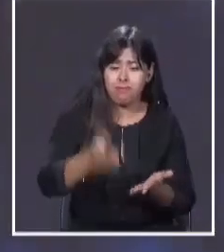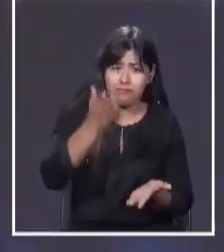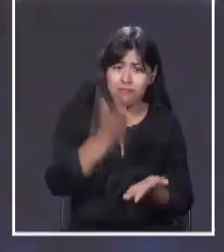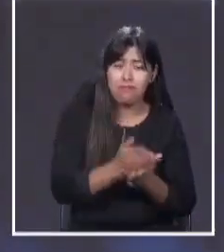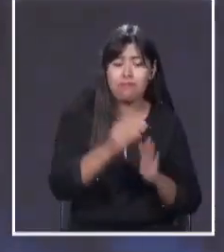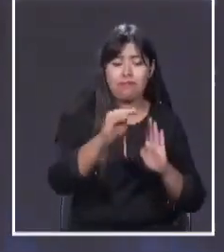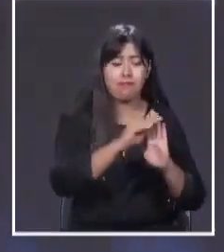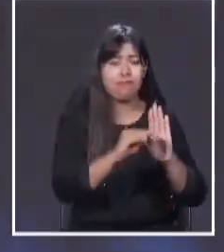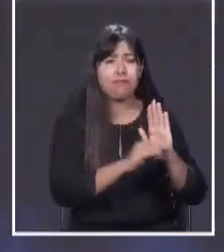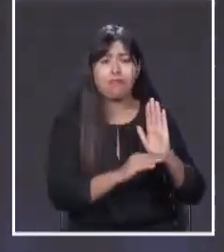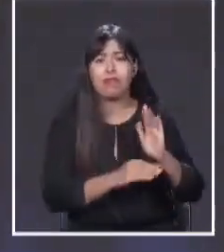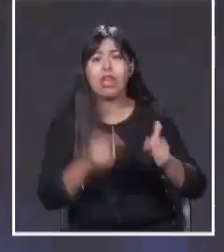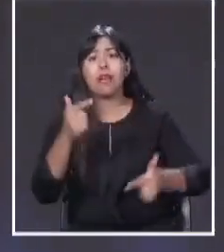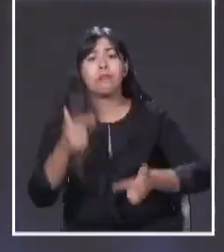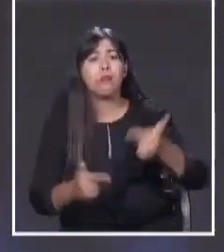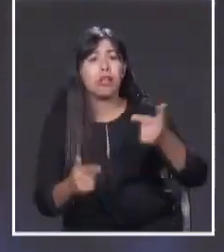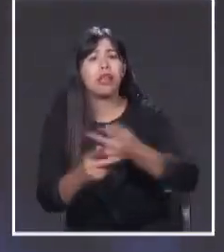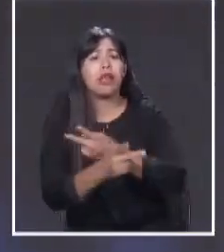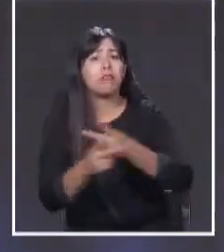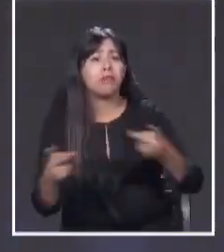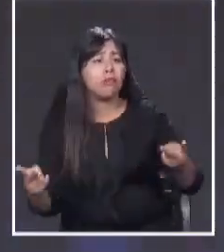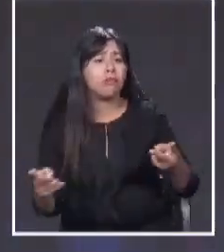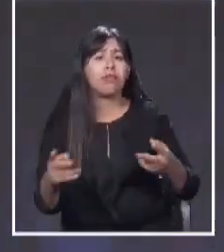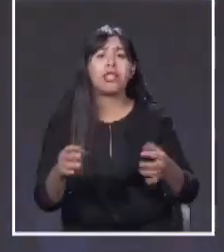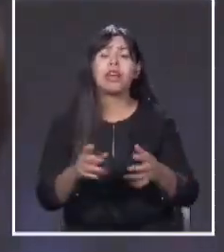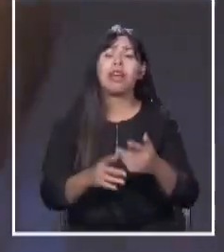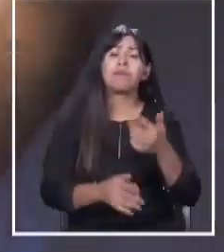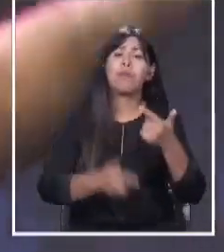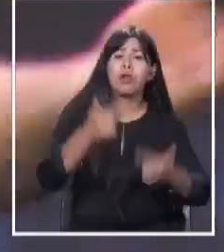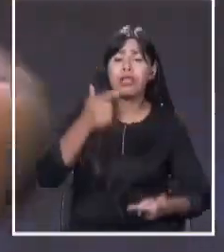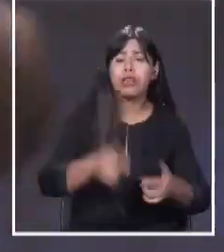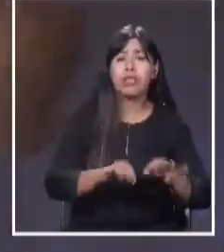implementando y diseñando las políticas públicas, las políticas educacionales,